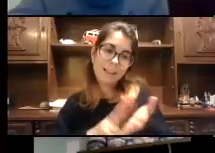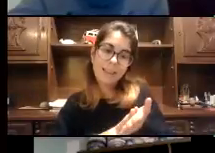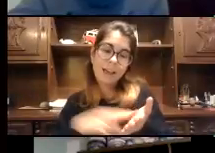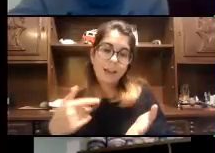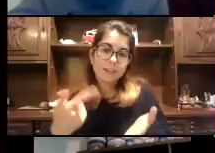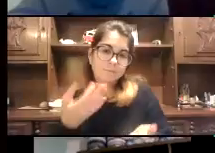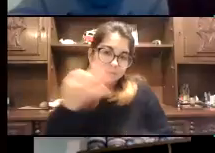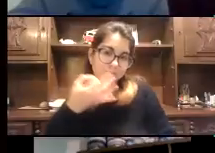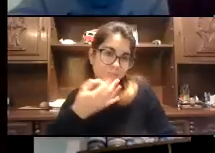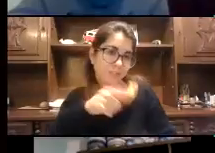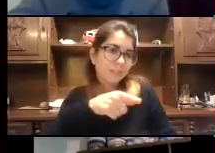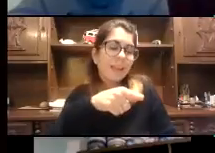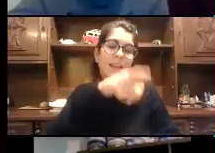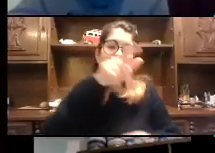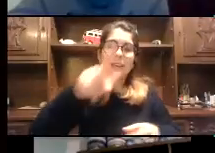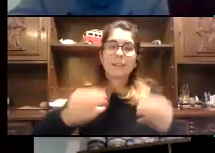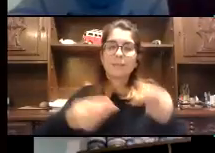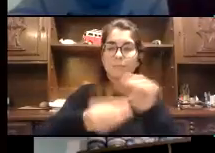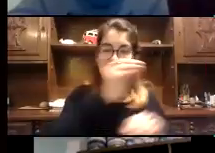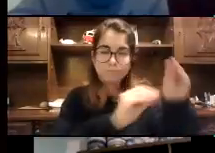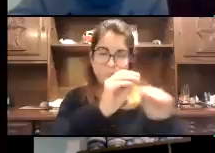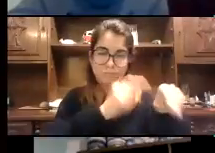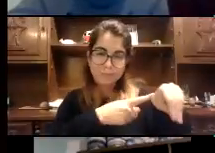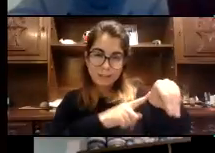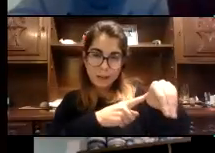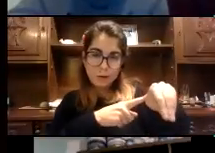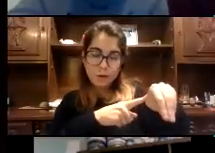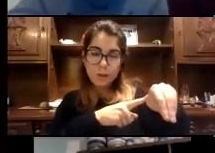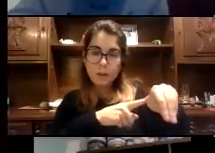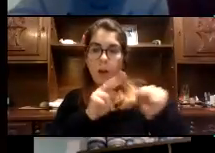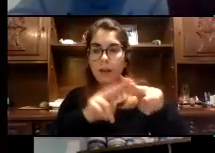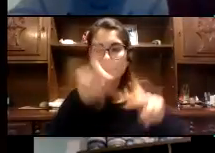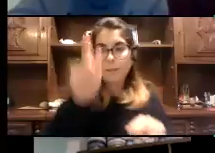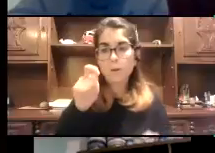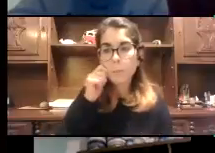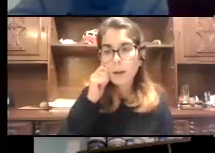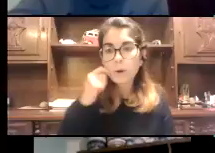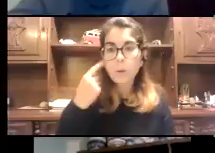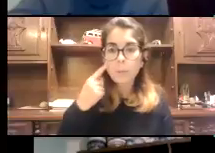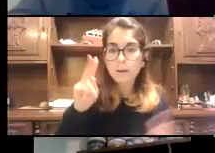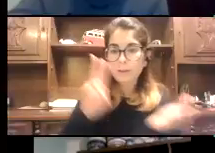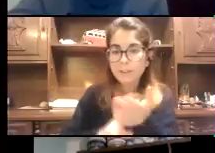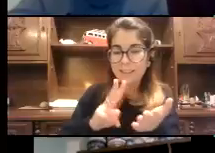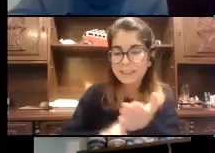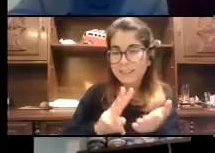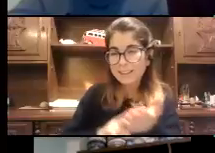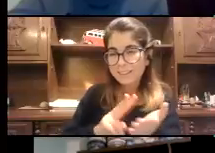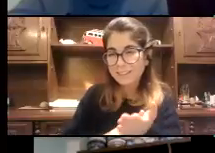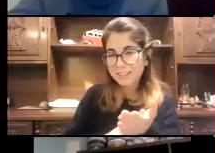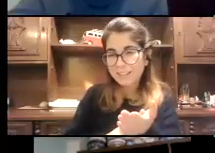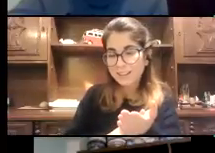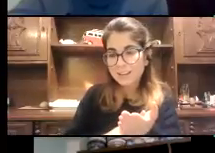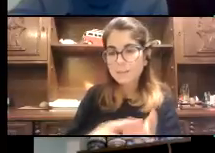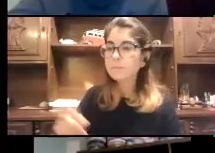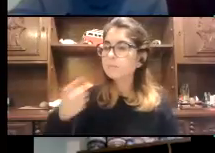son invenciones, la verdad es que desde el punto de vista físico, estos artefactos hacen uso de un fenómeno